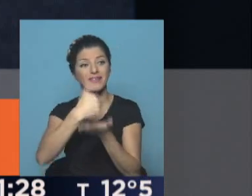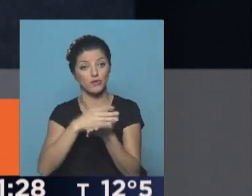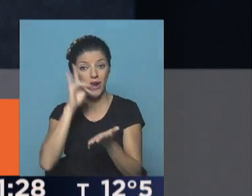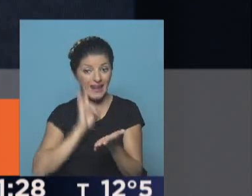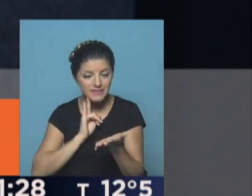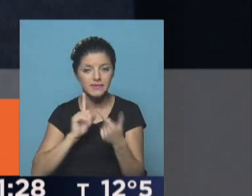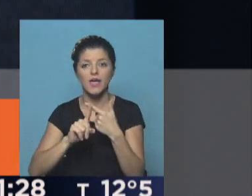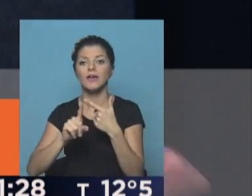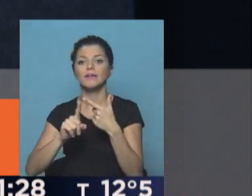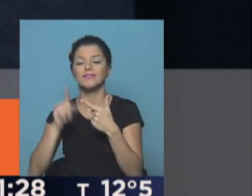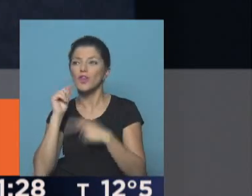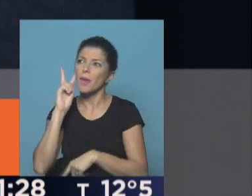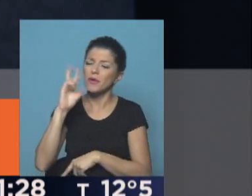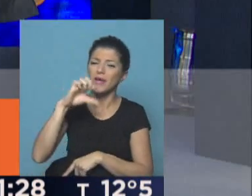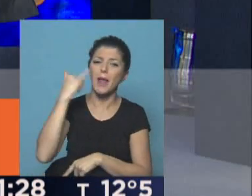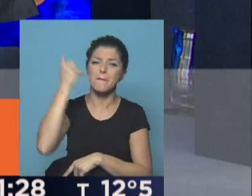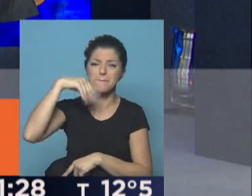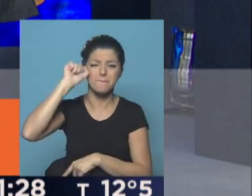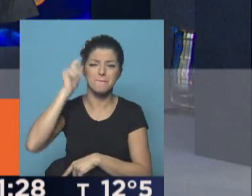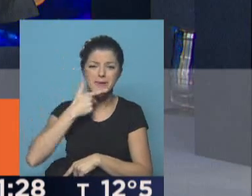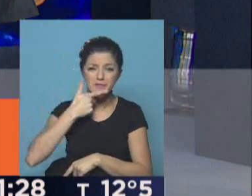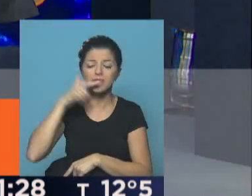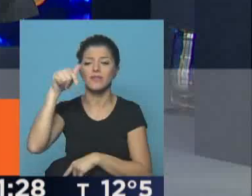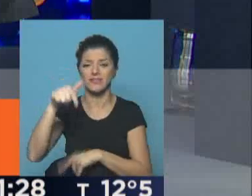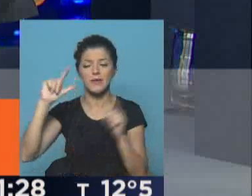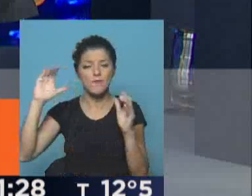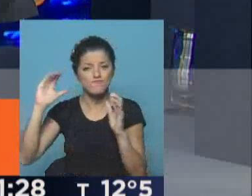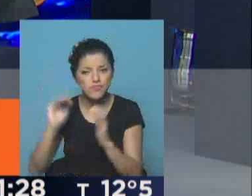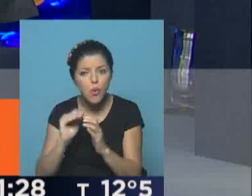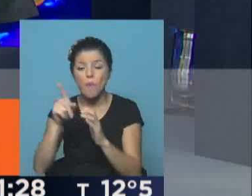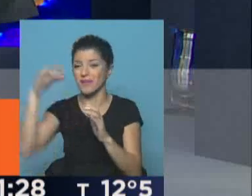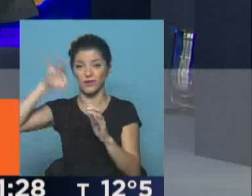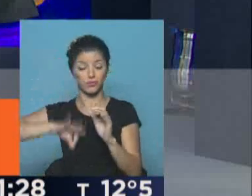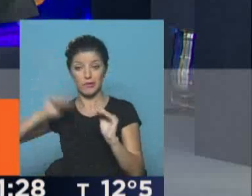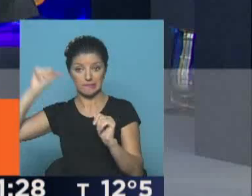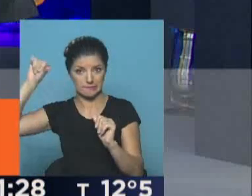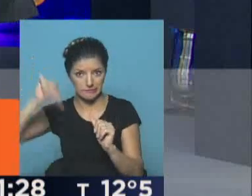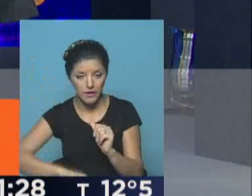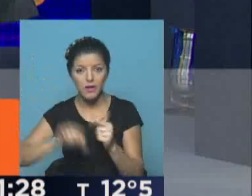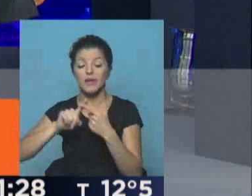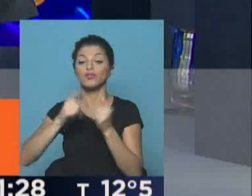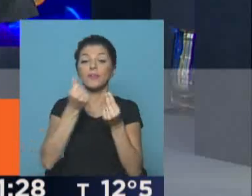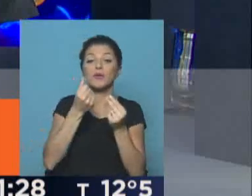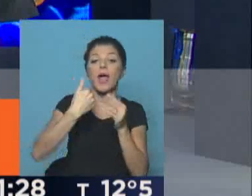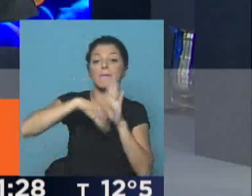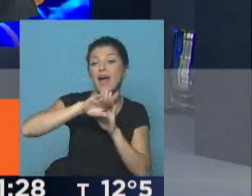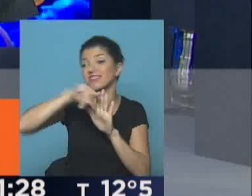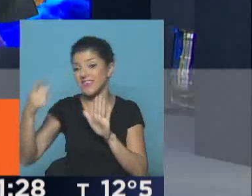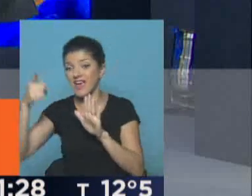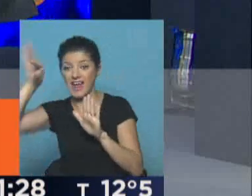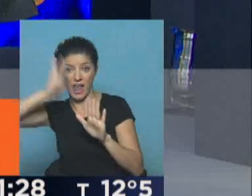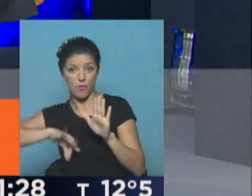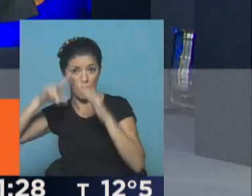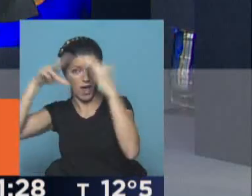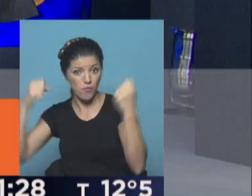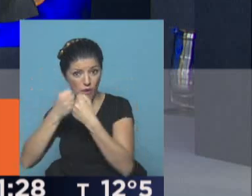que ha visto caer el consumo producto de la pérdida de poder adquisitivo del salario los precios le han ganado a la paritaria o al salario y eso ha traído una retracción